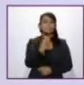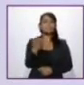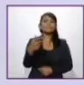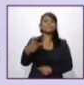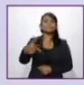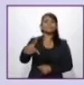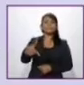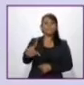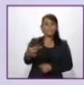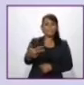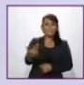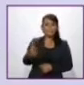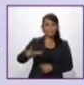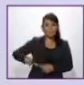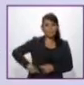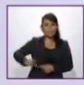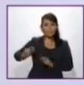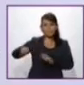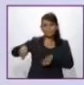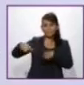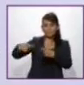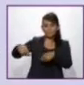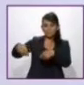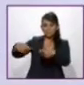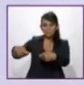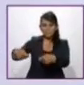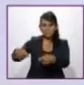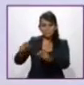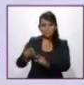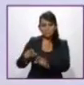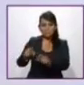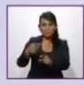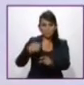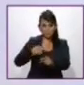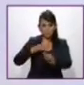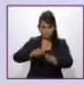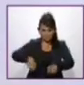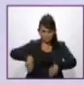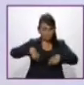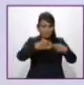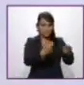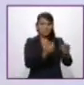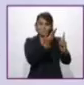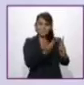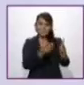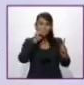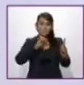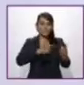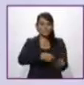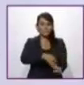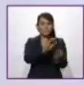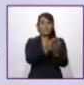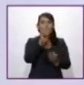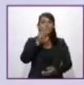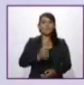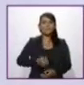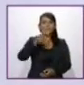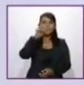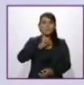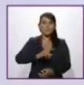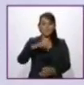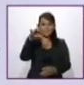todos hombres. Yo pido tu apoyo para ser la primer gobernadora. ¡Vota valiente! ¡Vota Abigail